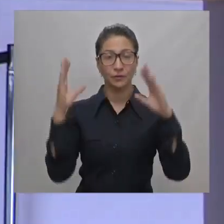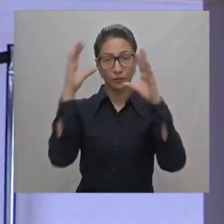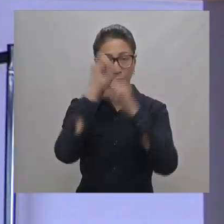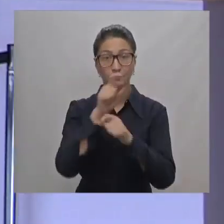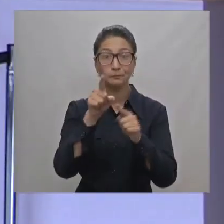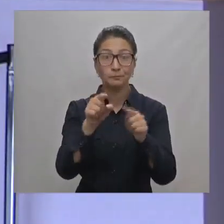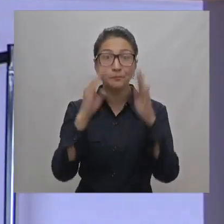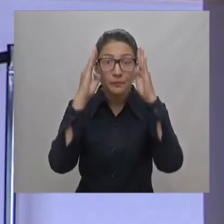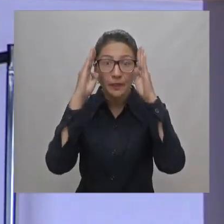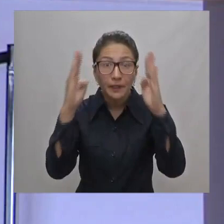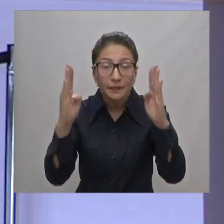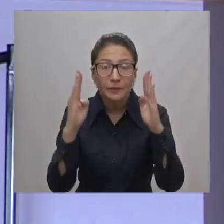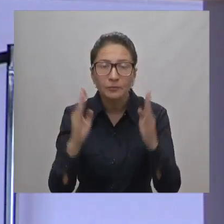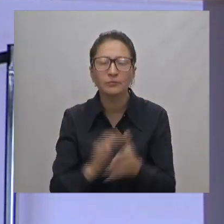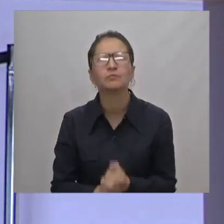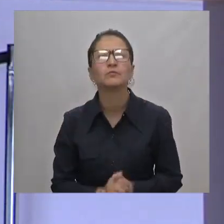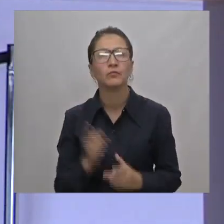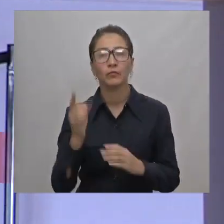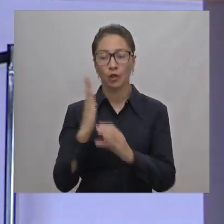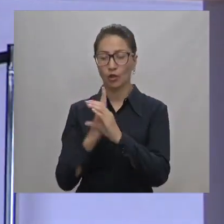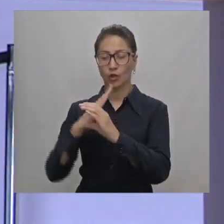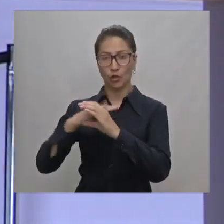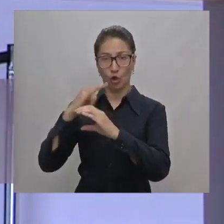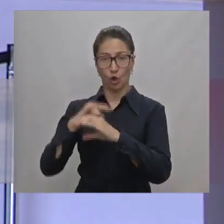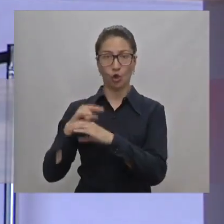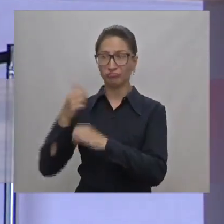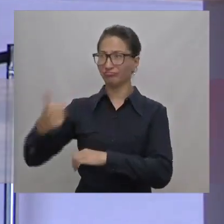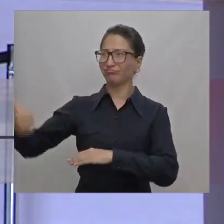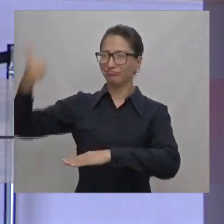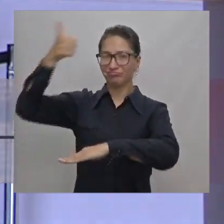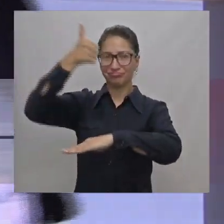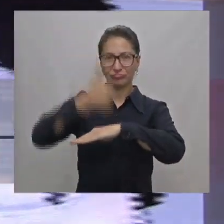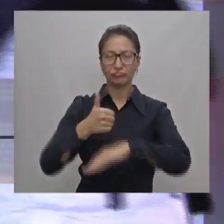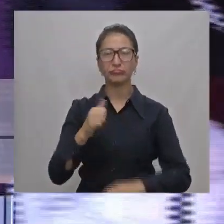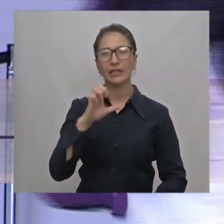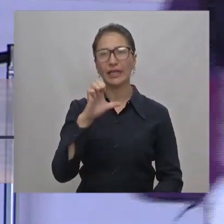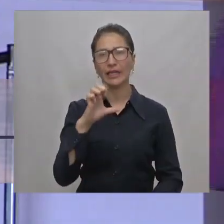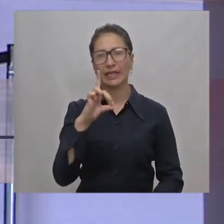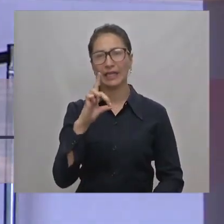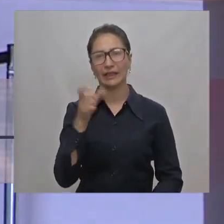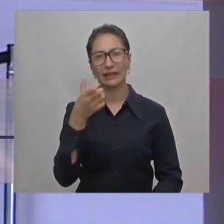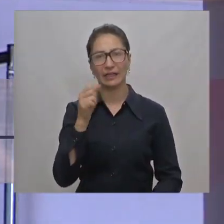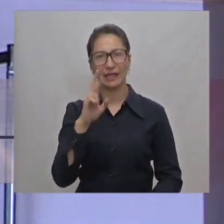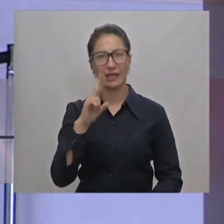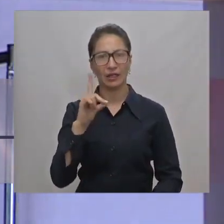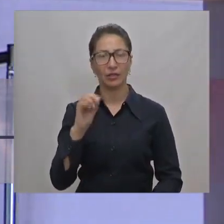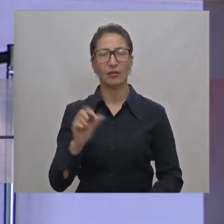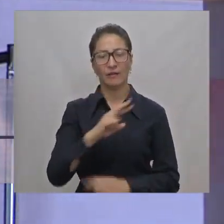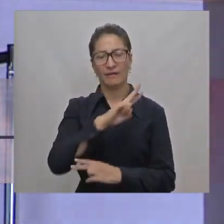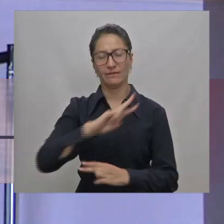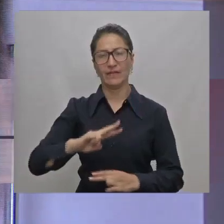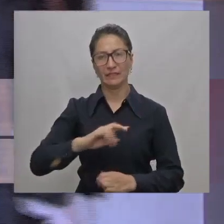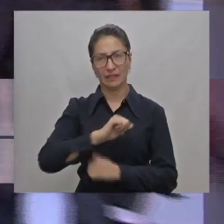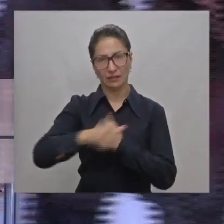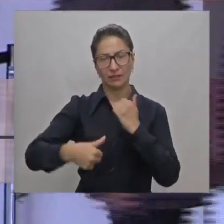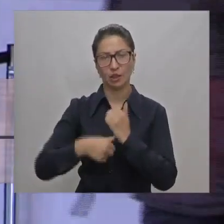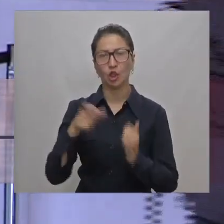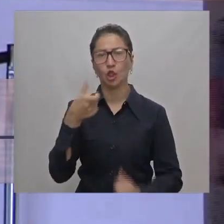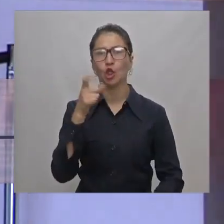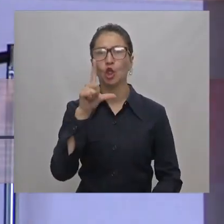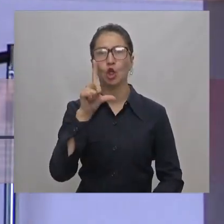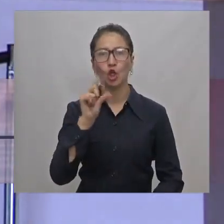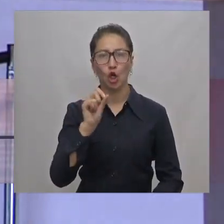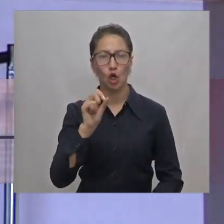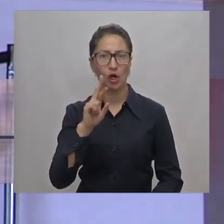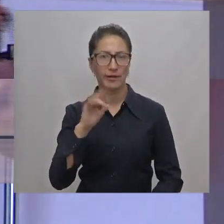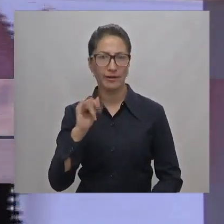Muy buenas noches y mucha atención. El Contralor General de la República, Edgardo José Maya Villazón, y la Vicecontralora General Gloria